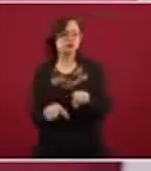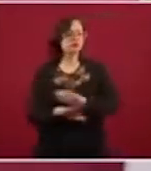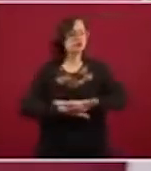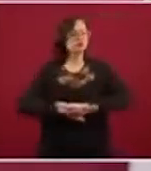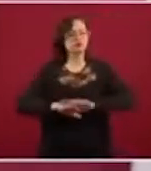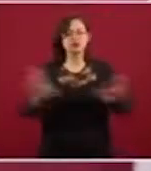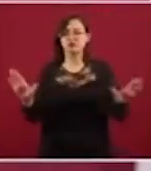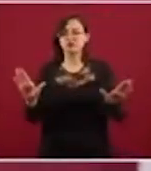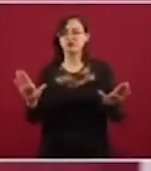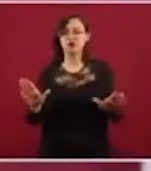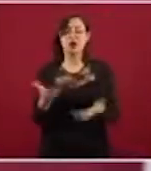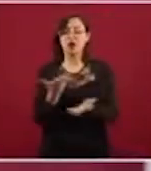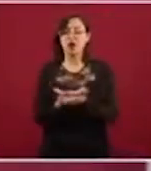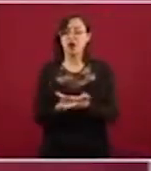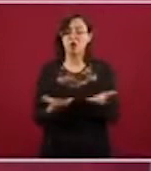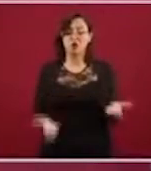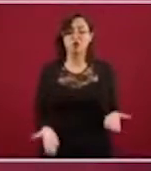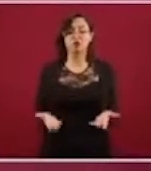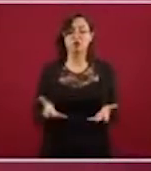no hay rescate